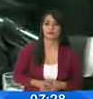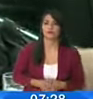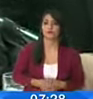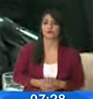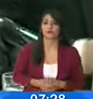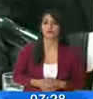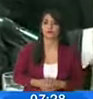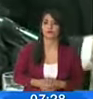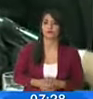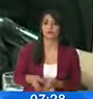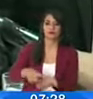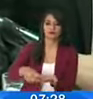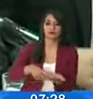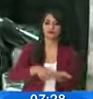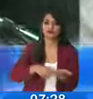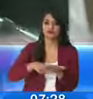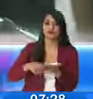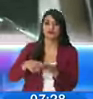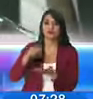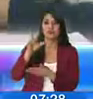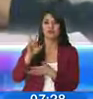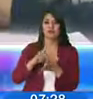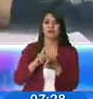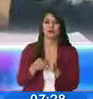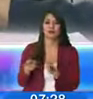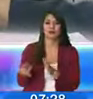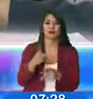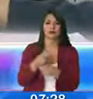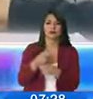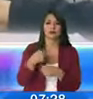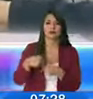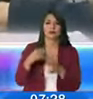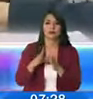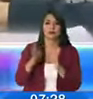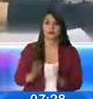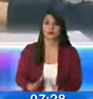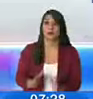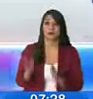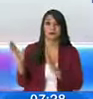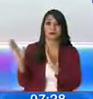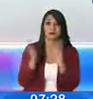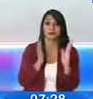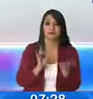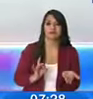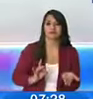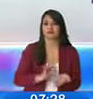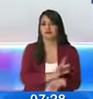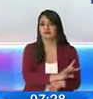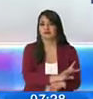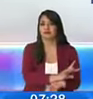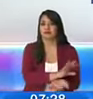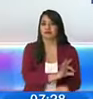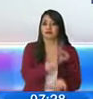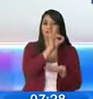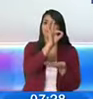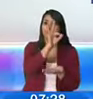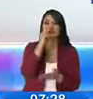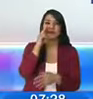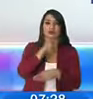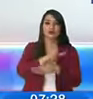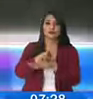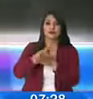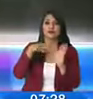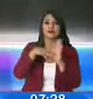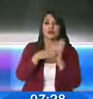En una sesión que no demoró más de 30 minutos, el Consejo de Participación Ciudadana Transitorio resolvió cesar en funciones al titular de la Superintendencia